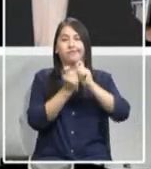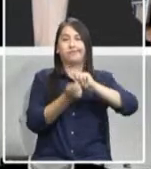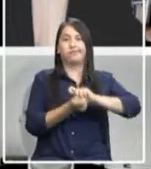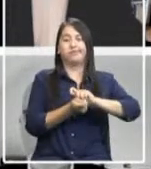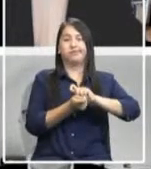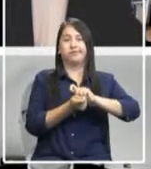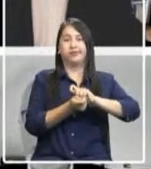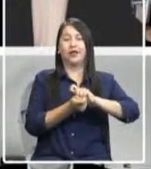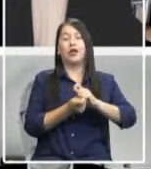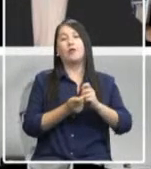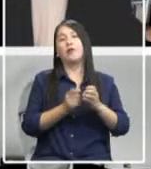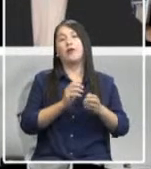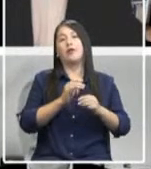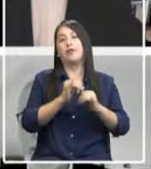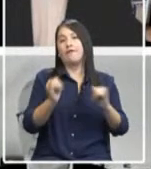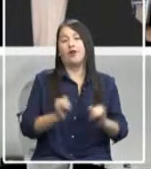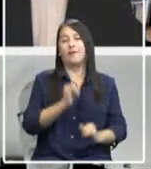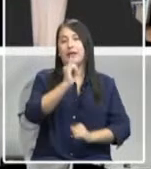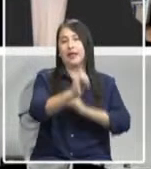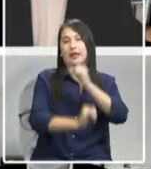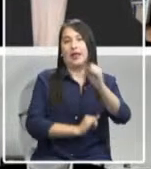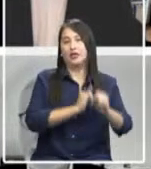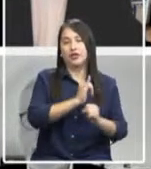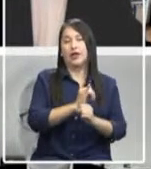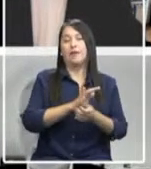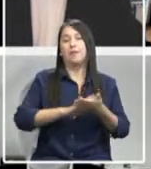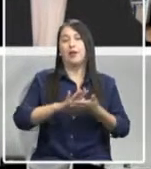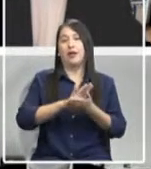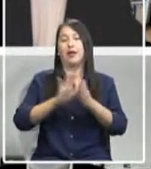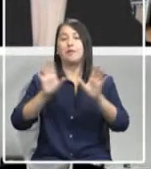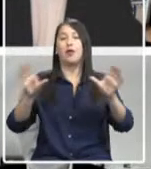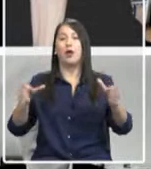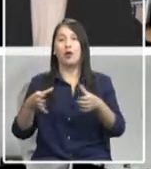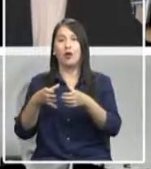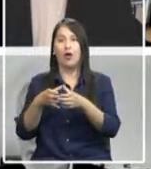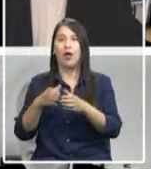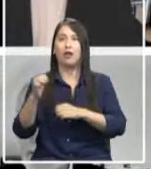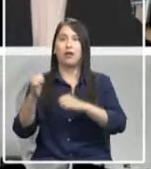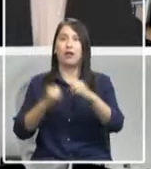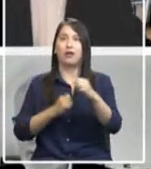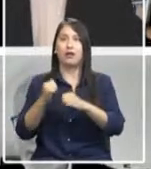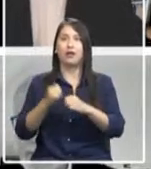Monetario Internacional, compañías como AXA o Wärtsilä,